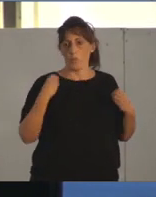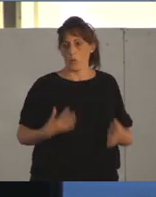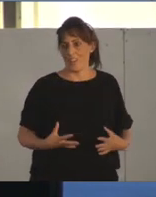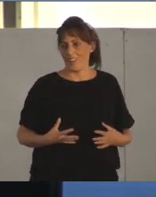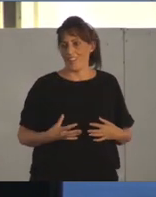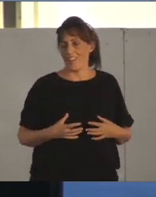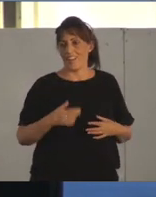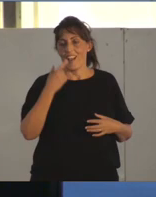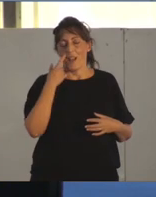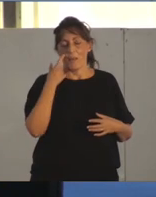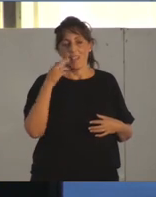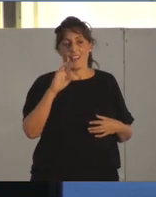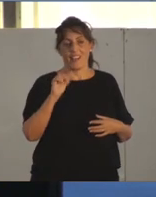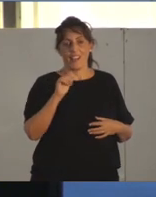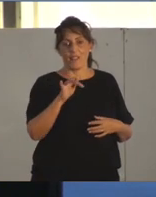Pues venga, Rafa.